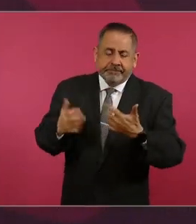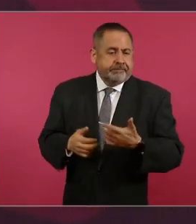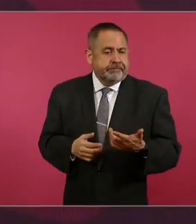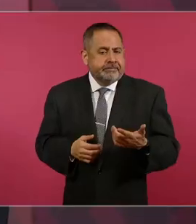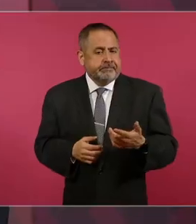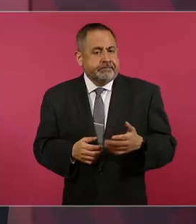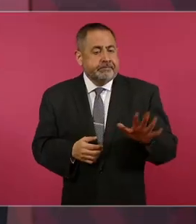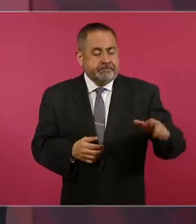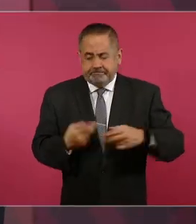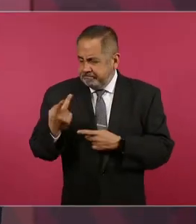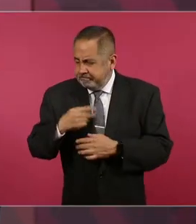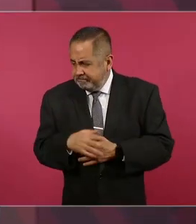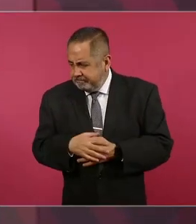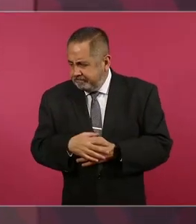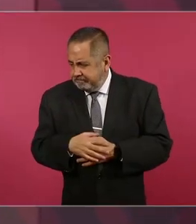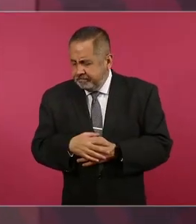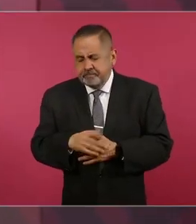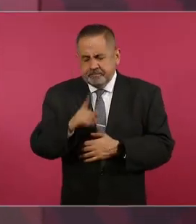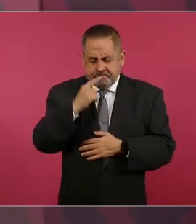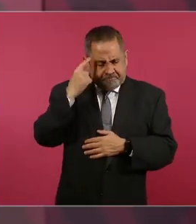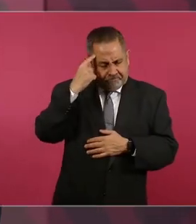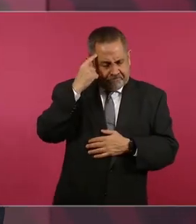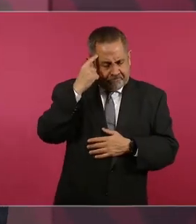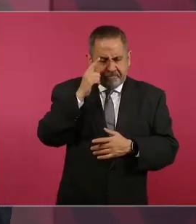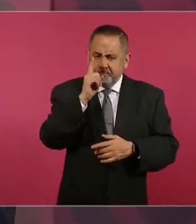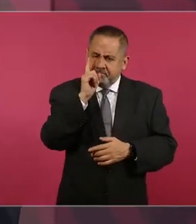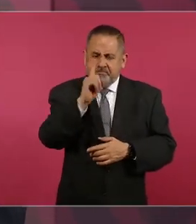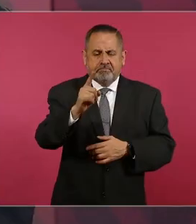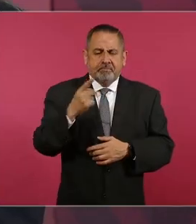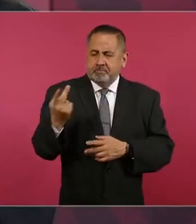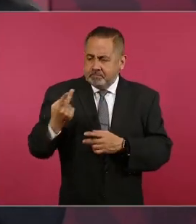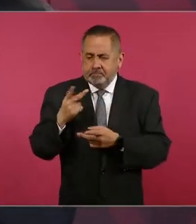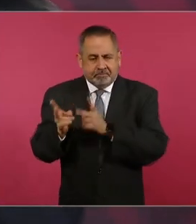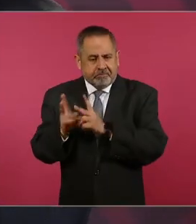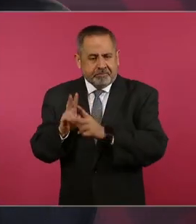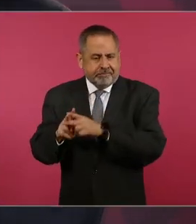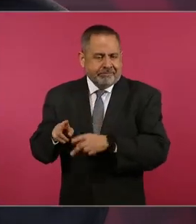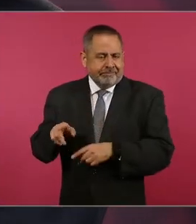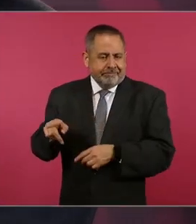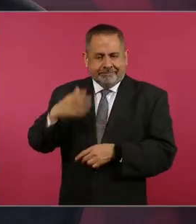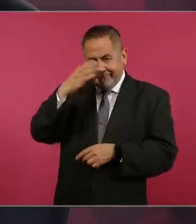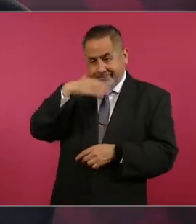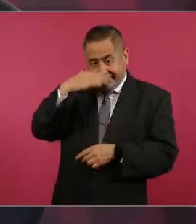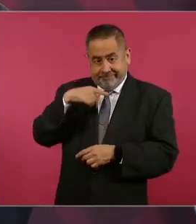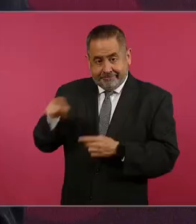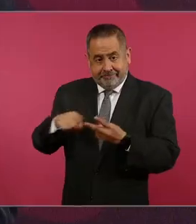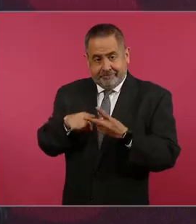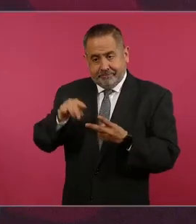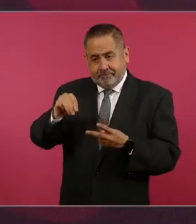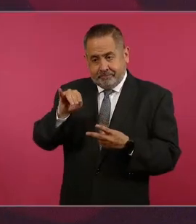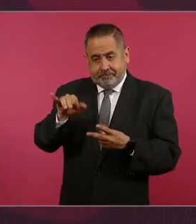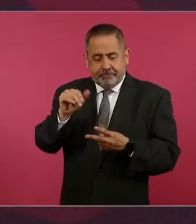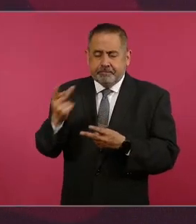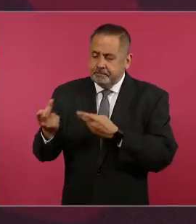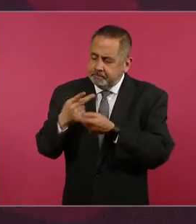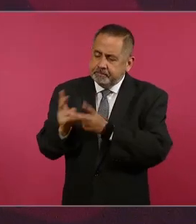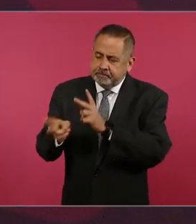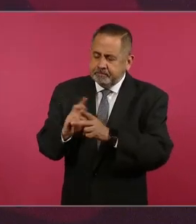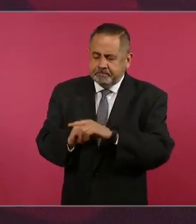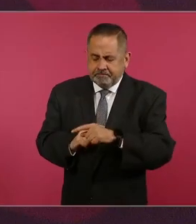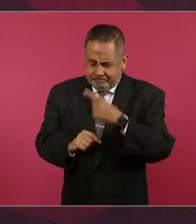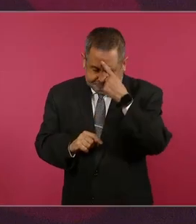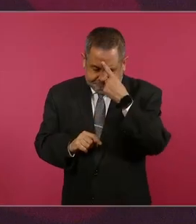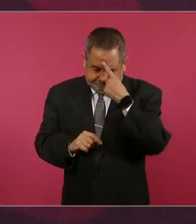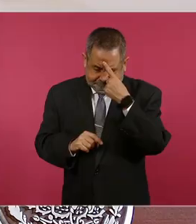tomamos también en cuenta que se presenta ya, decía entonces,